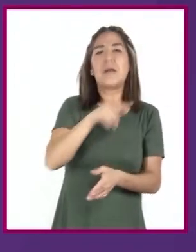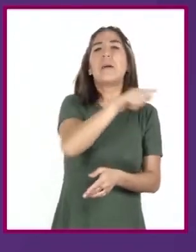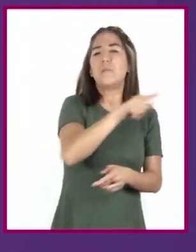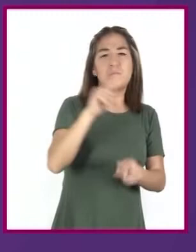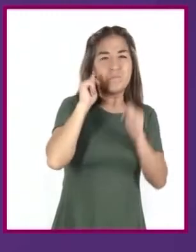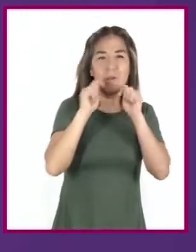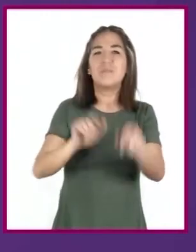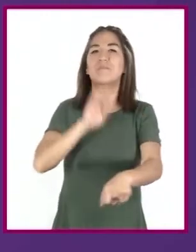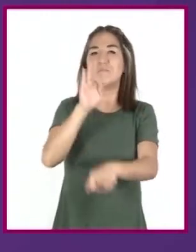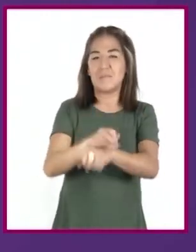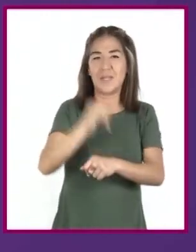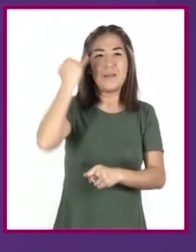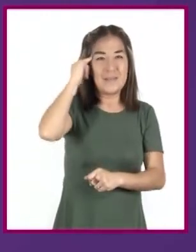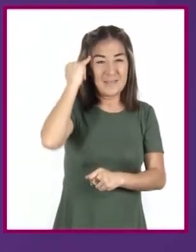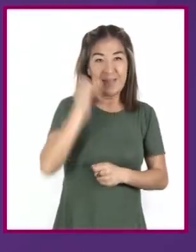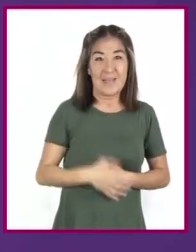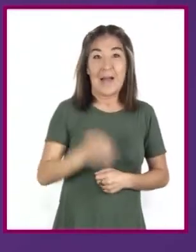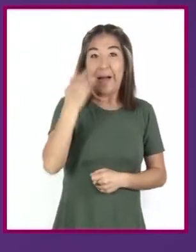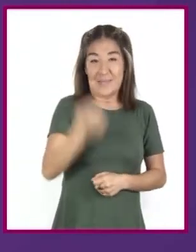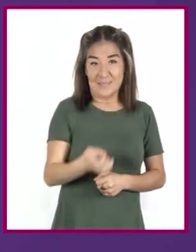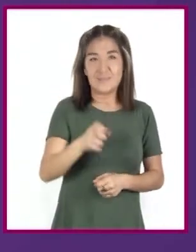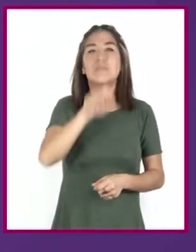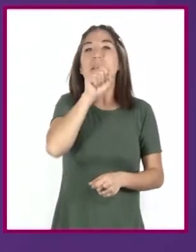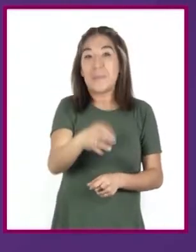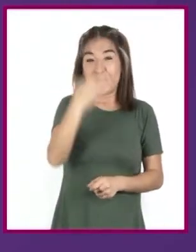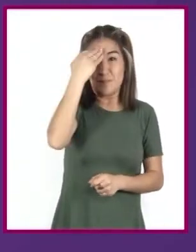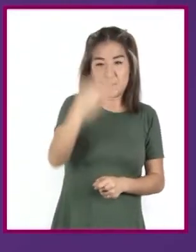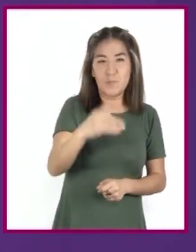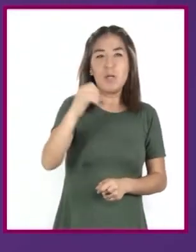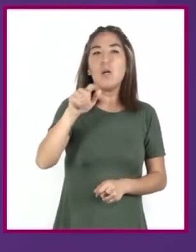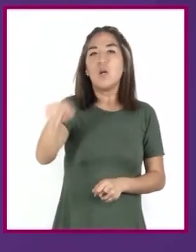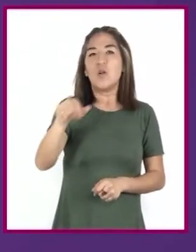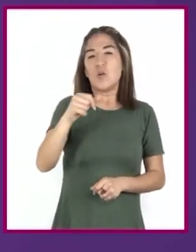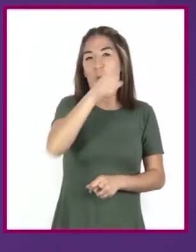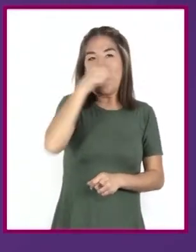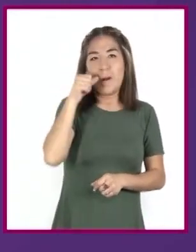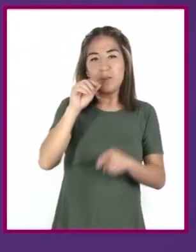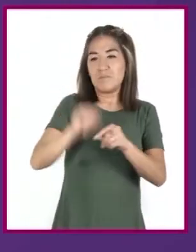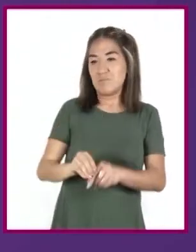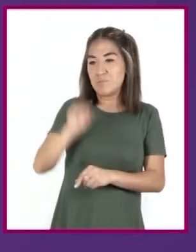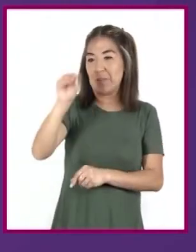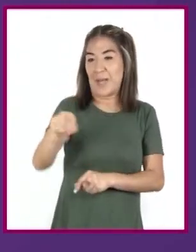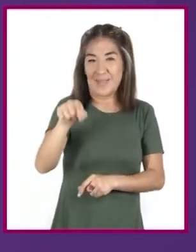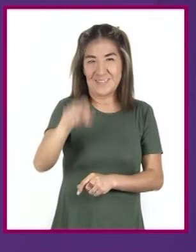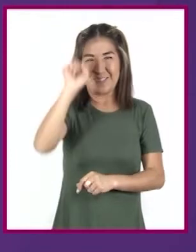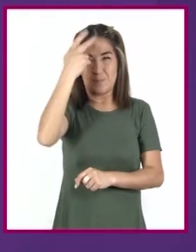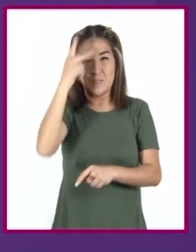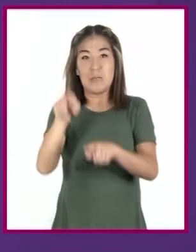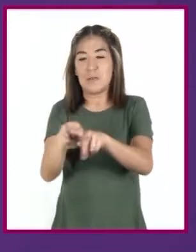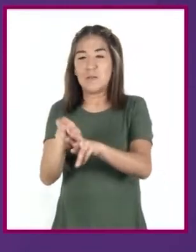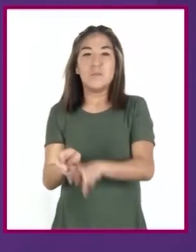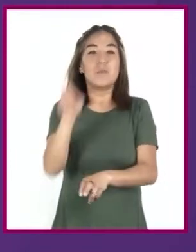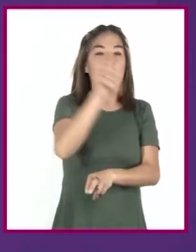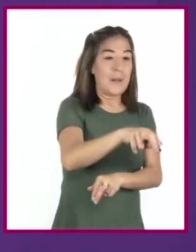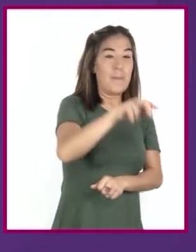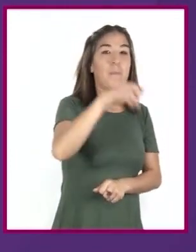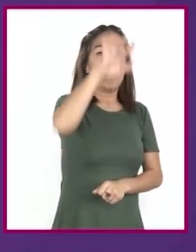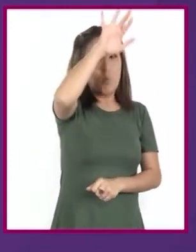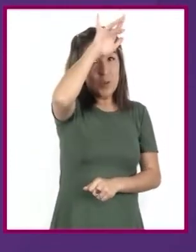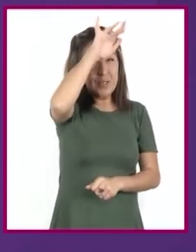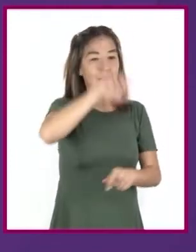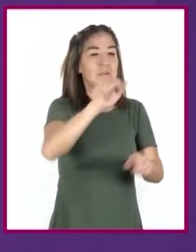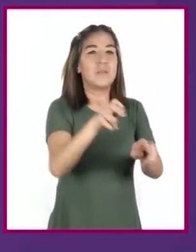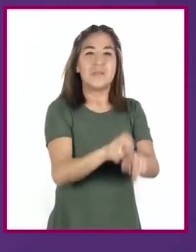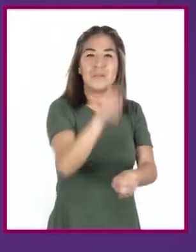indígenas. Mientras esto sucedía, Juárez salió de San Luis Potosí. Después estuvo en Monterrey y Chihuahua y planeó ir a